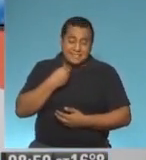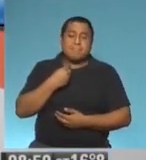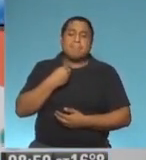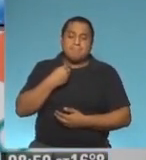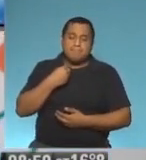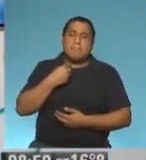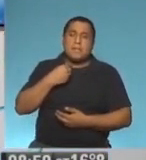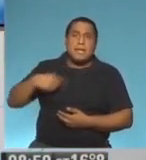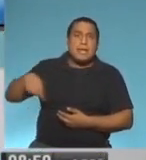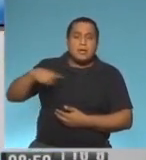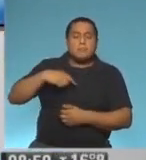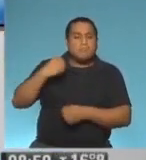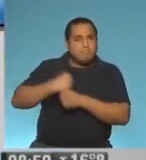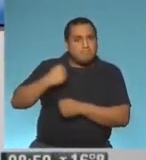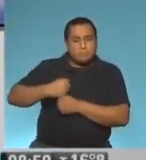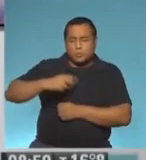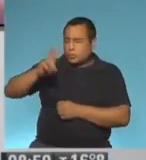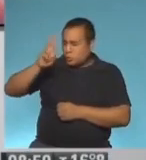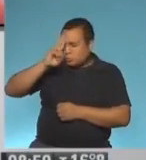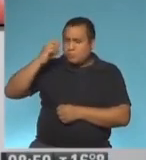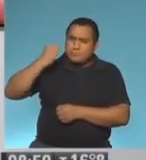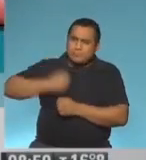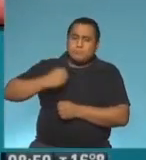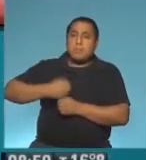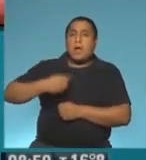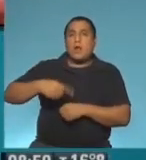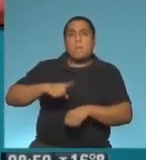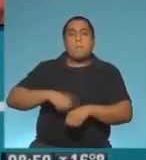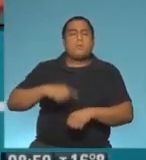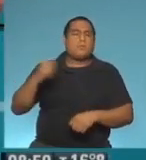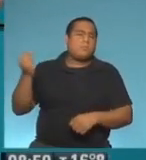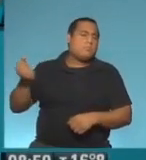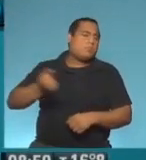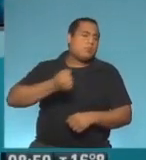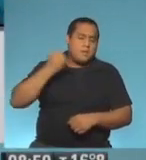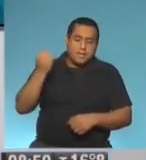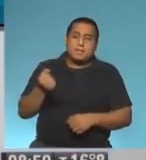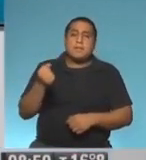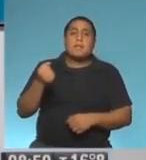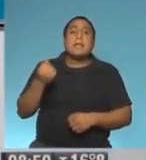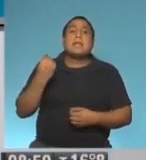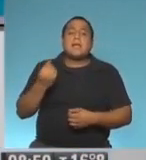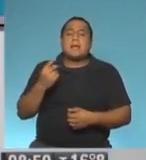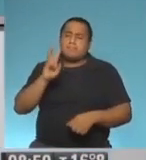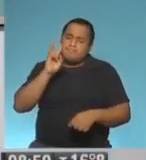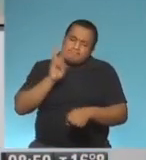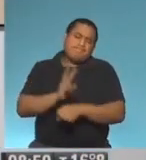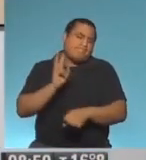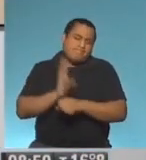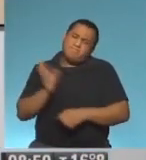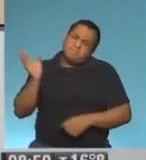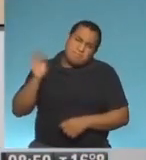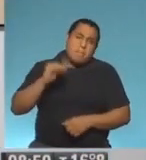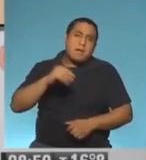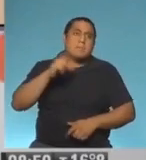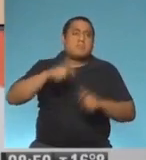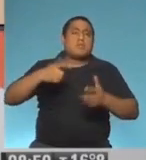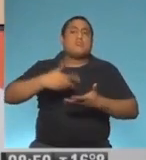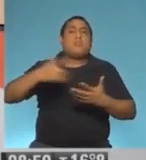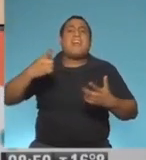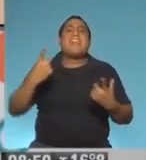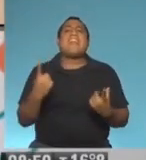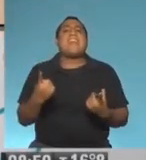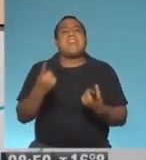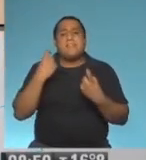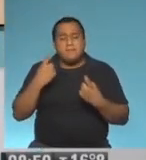absolutamente ocupado por en un momento tan importante mantener e incrementar los cuidados para toda una población que necesita